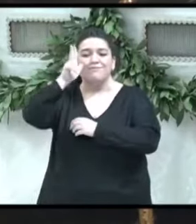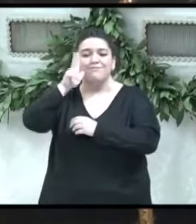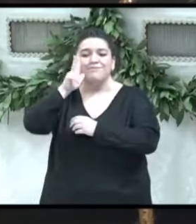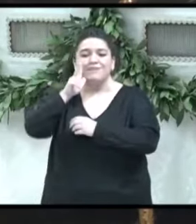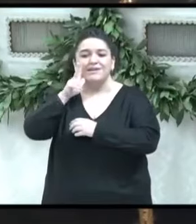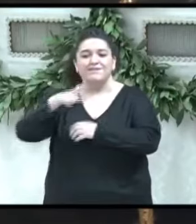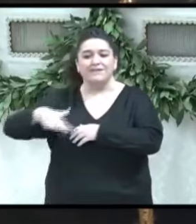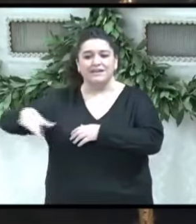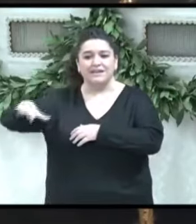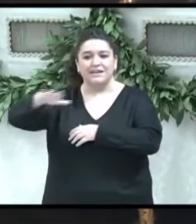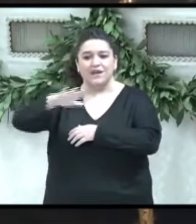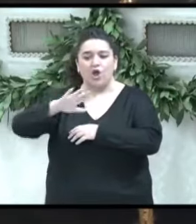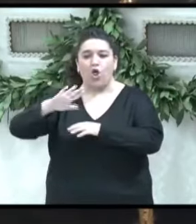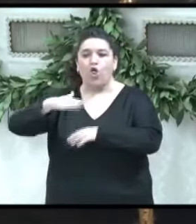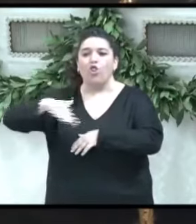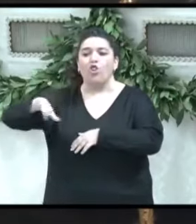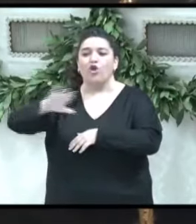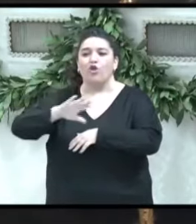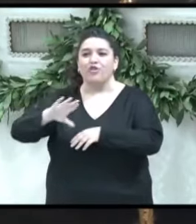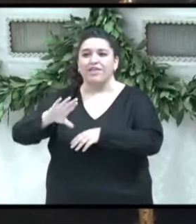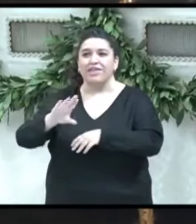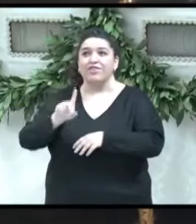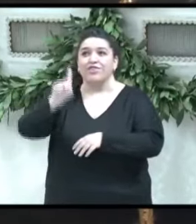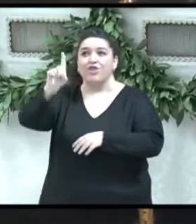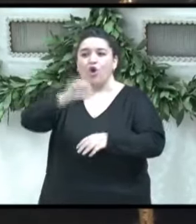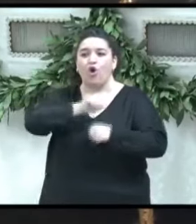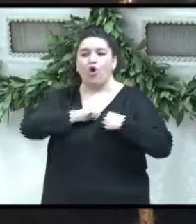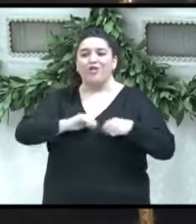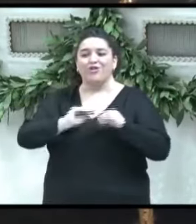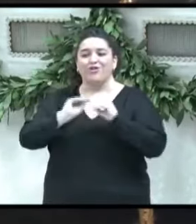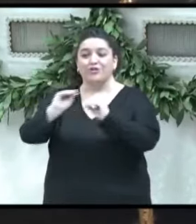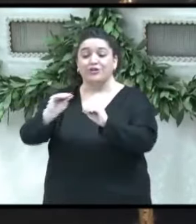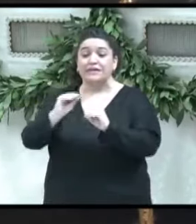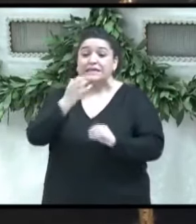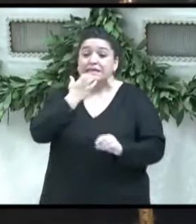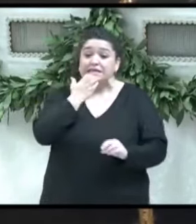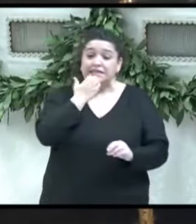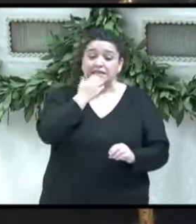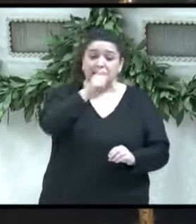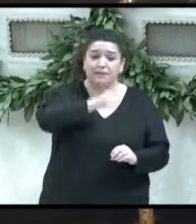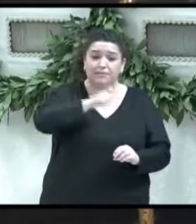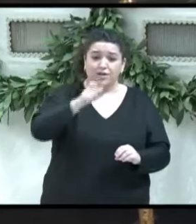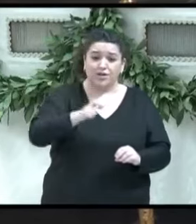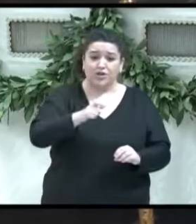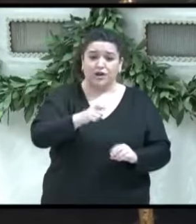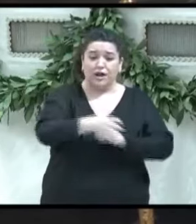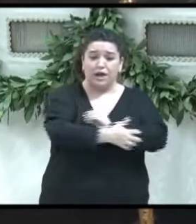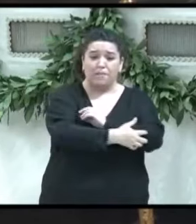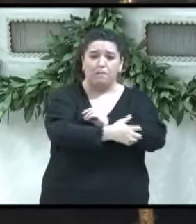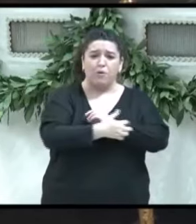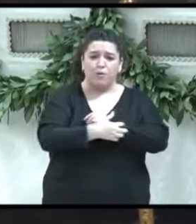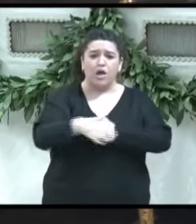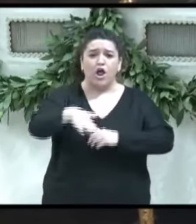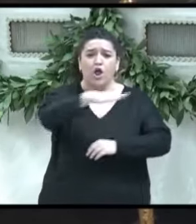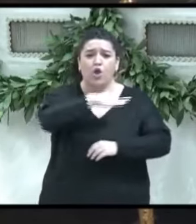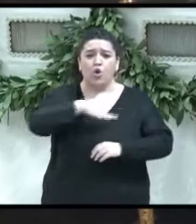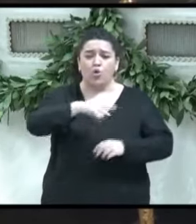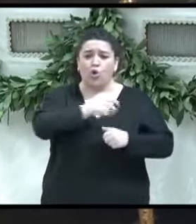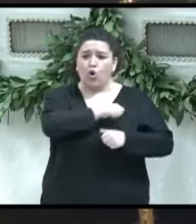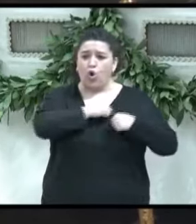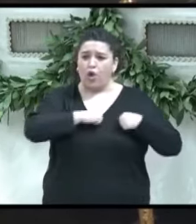privilegiado en el corazón de Dios Y si los pobres tienen un lugar privilegiado en el corazón de